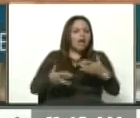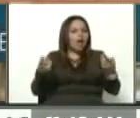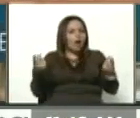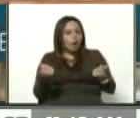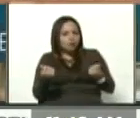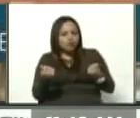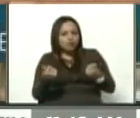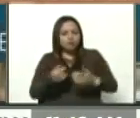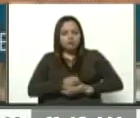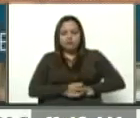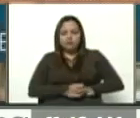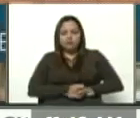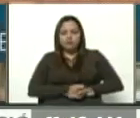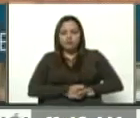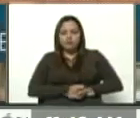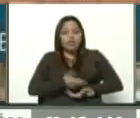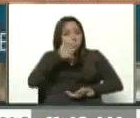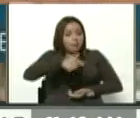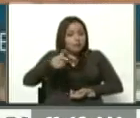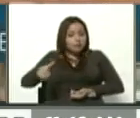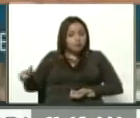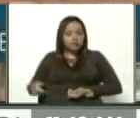económica